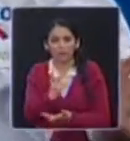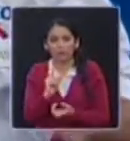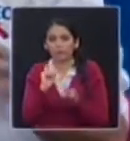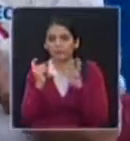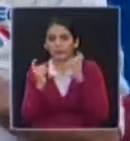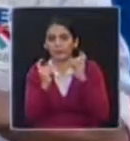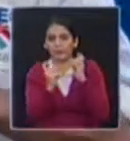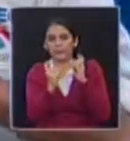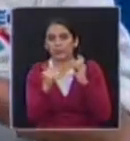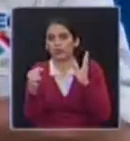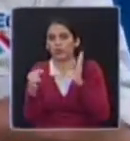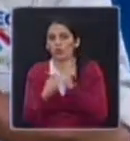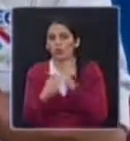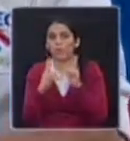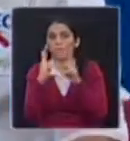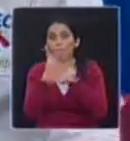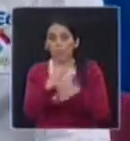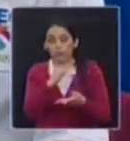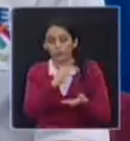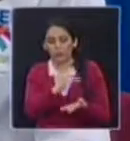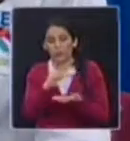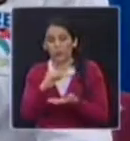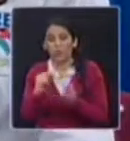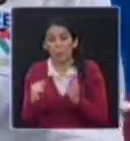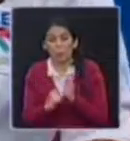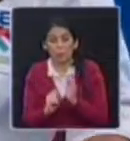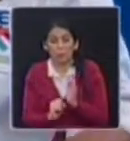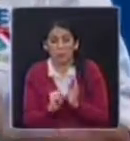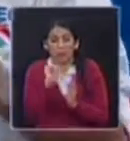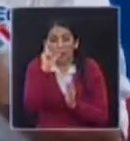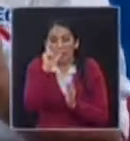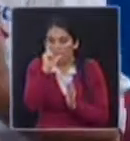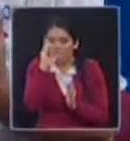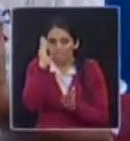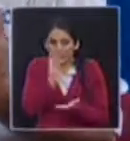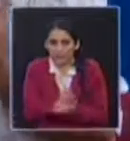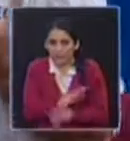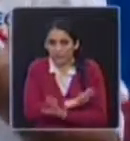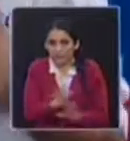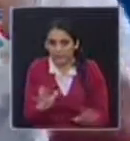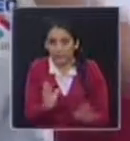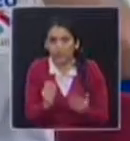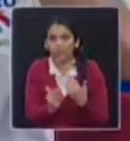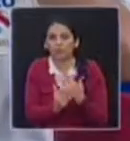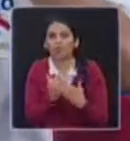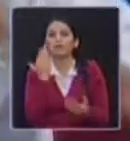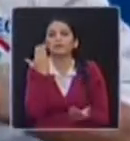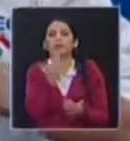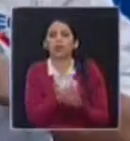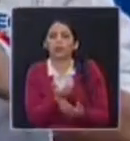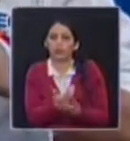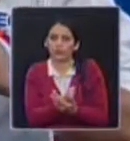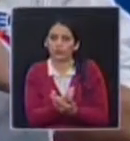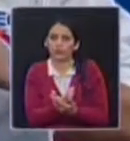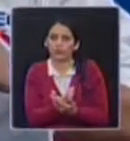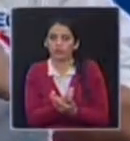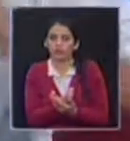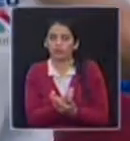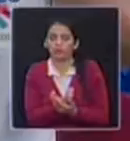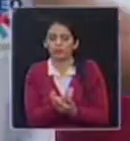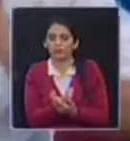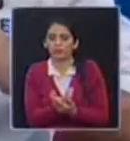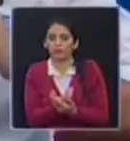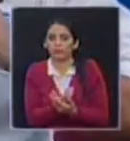aranceles de todos los productos que conciernen al campo ecuatoriano para que el agricultor, el ganadero, se vuelva más